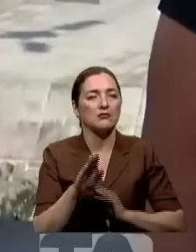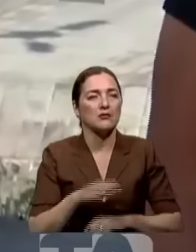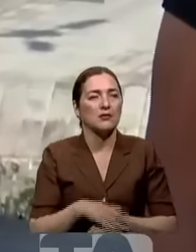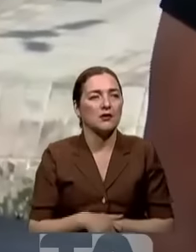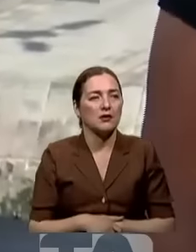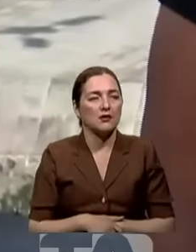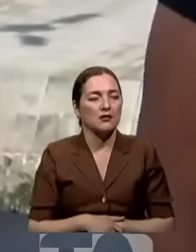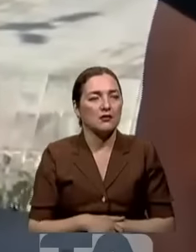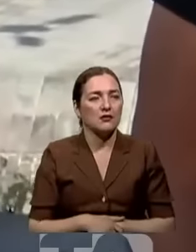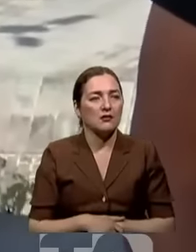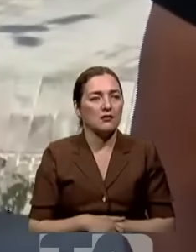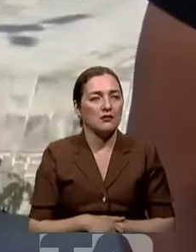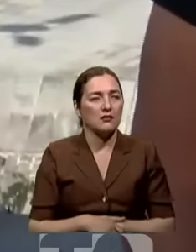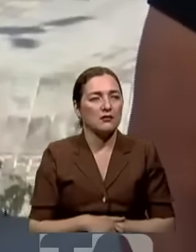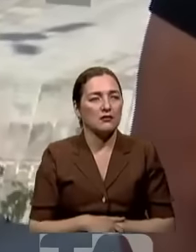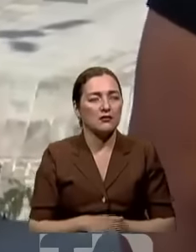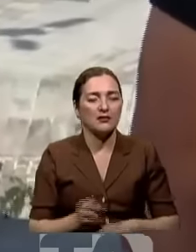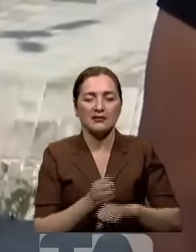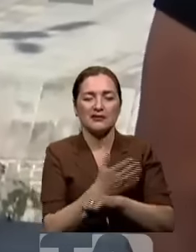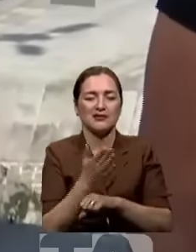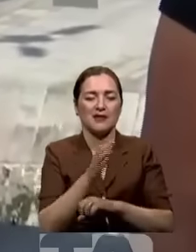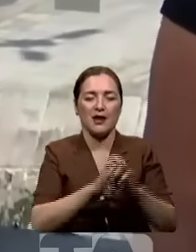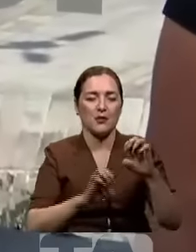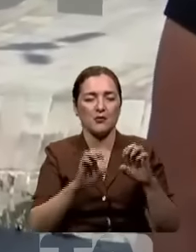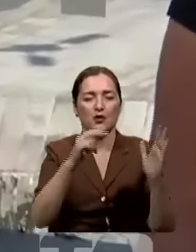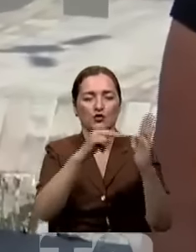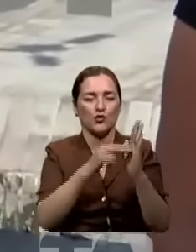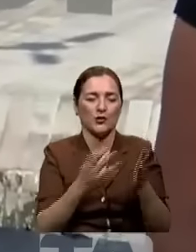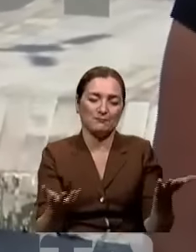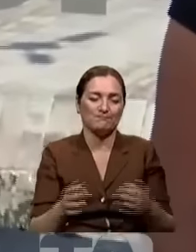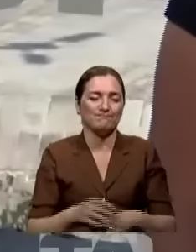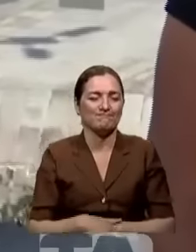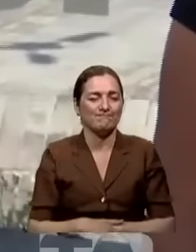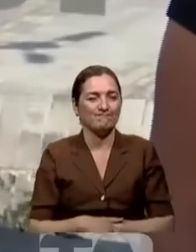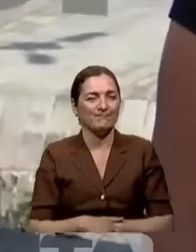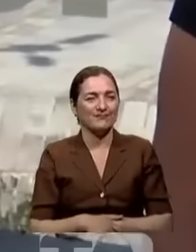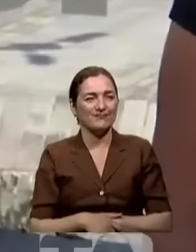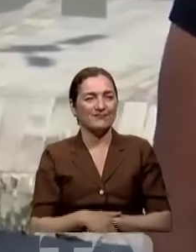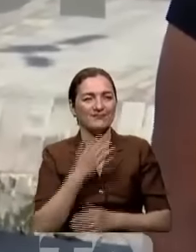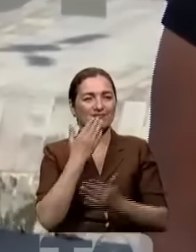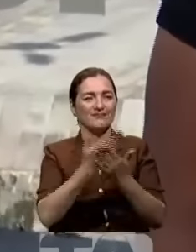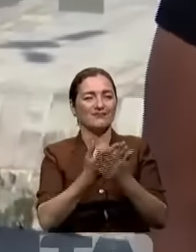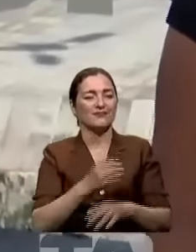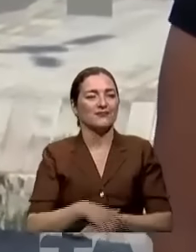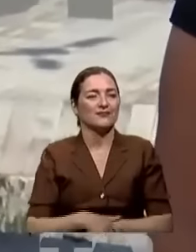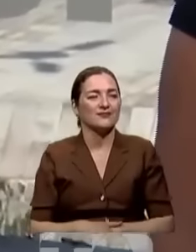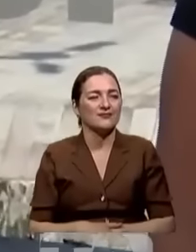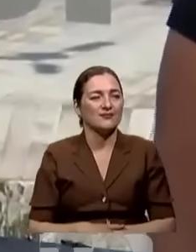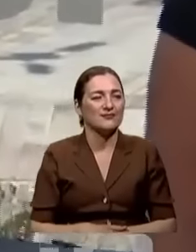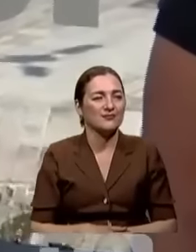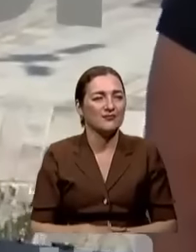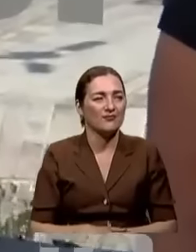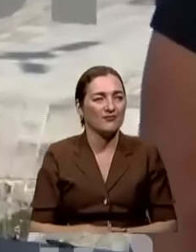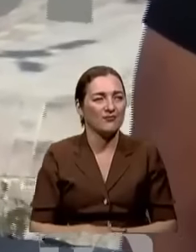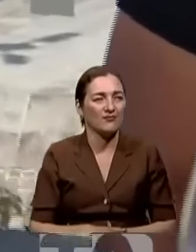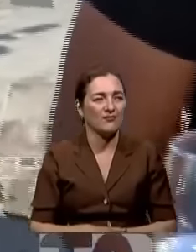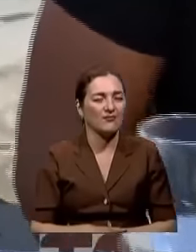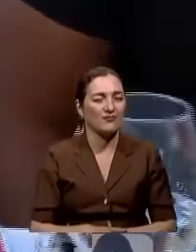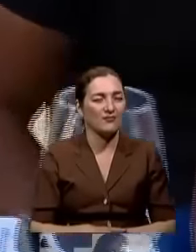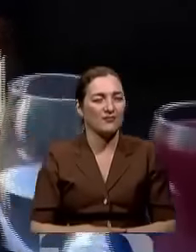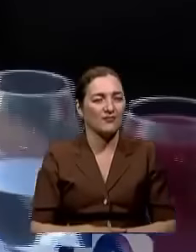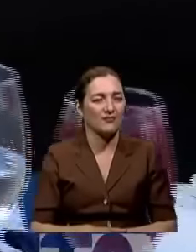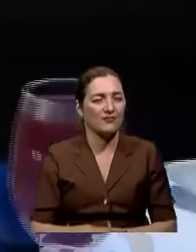Entonces eso ya ahorita ya no son recomendaciones, sino ya es la final. Gracias. Muy bien, ahí está